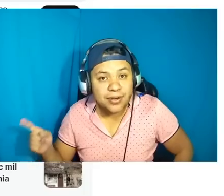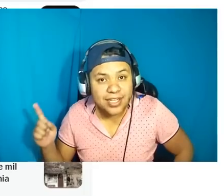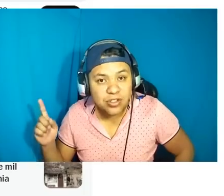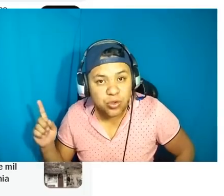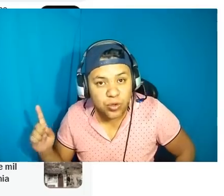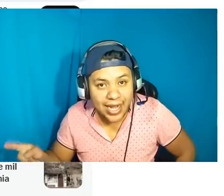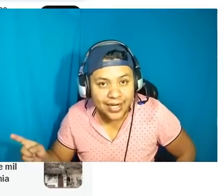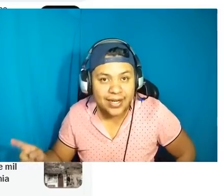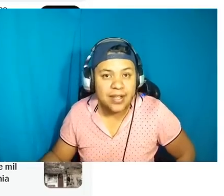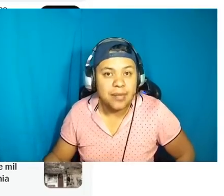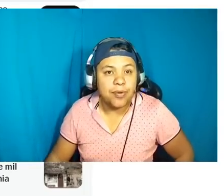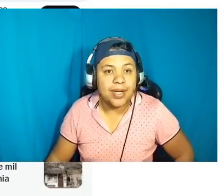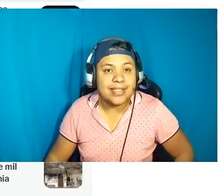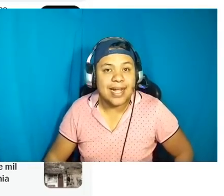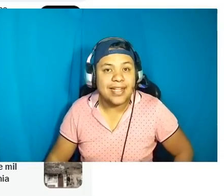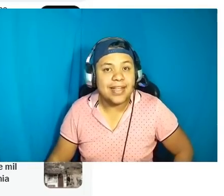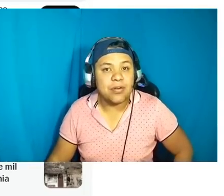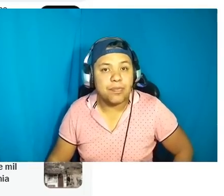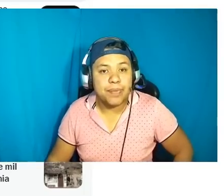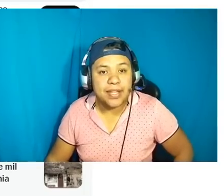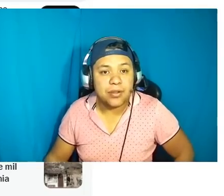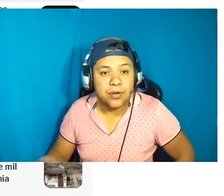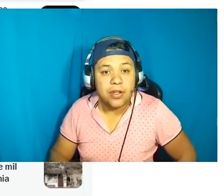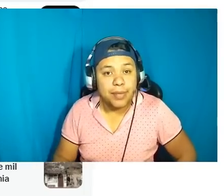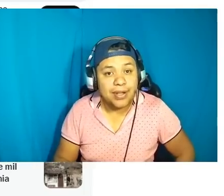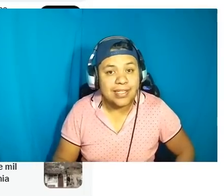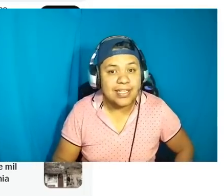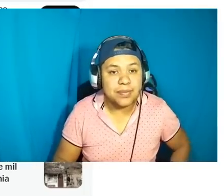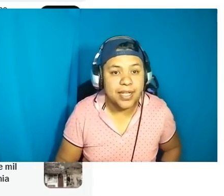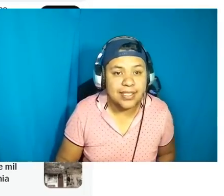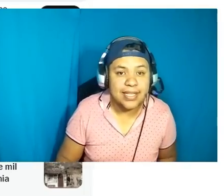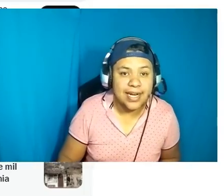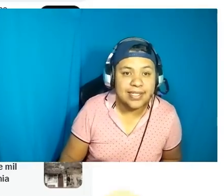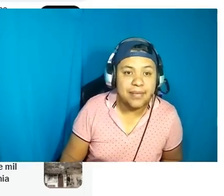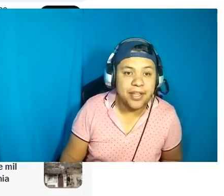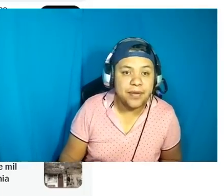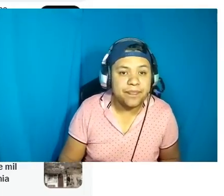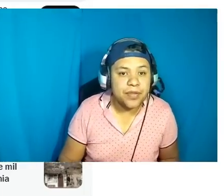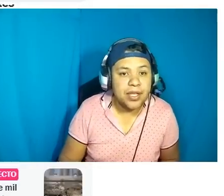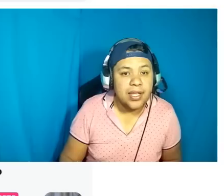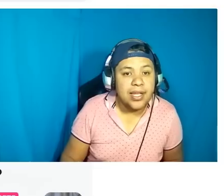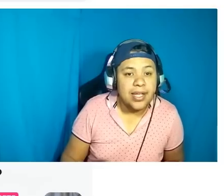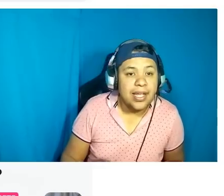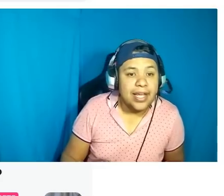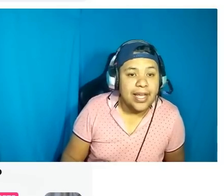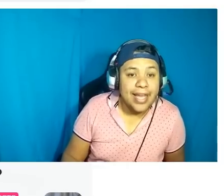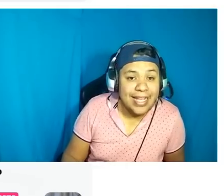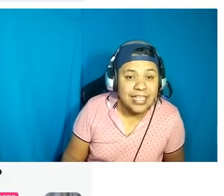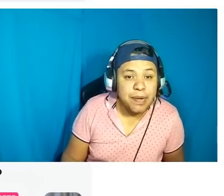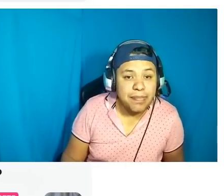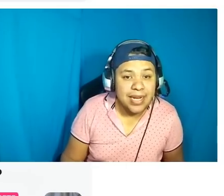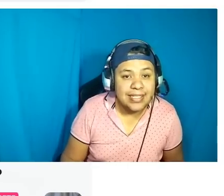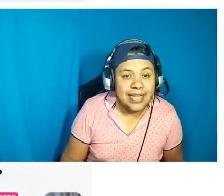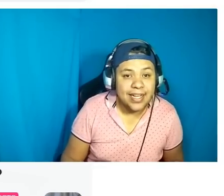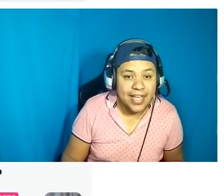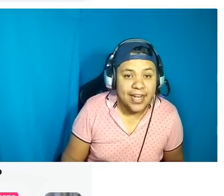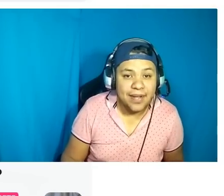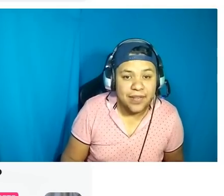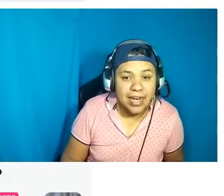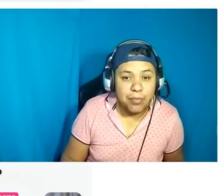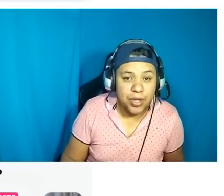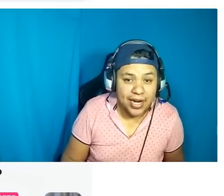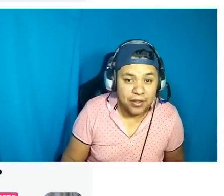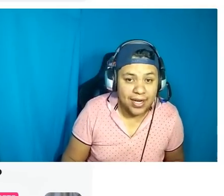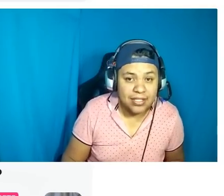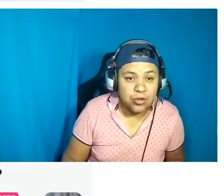pusieron en su lugar por estar interrumpiendo pero antes les voy a enseñar este vídeo ella es pamela ser de ir a